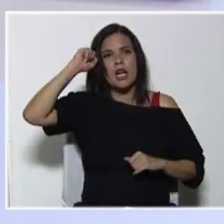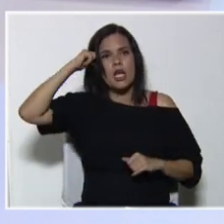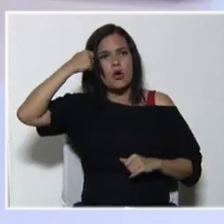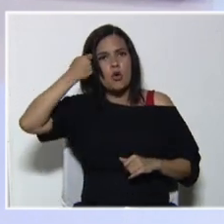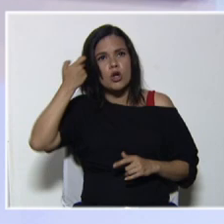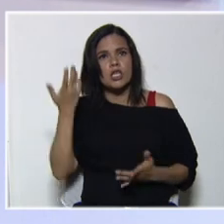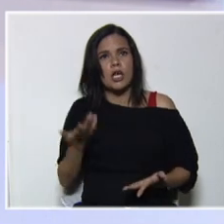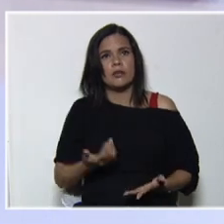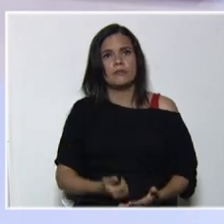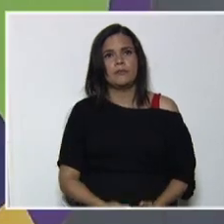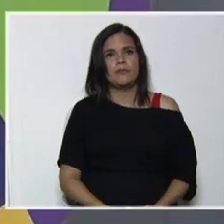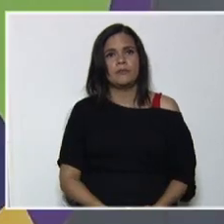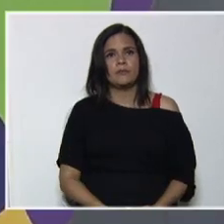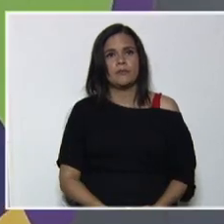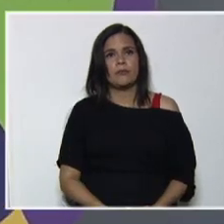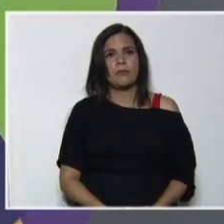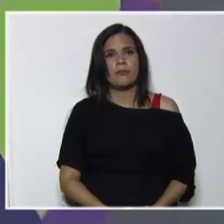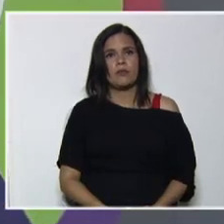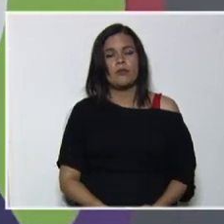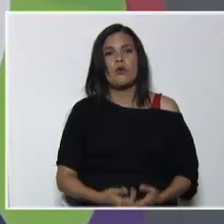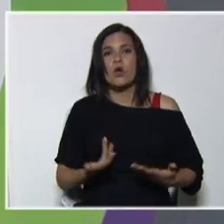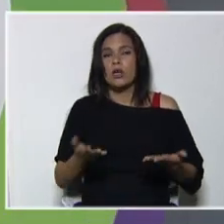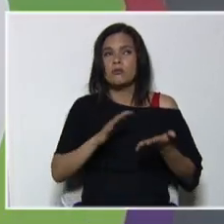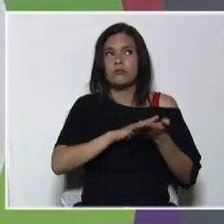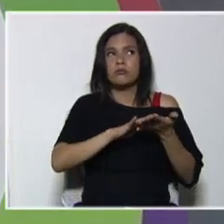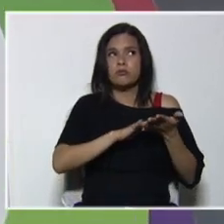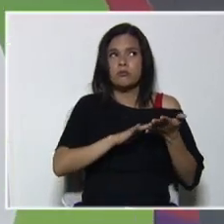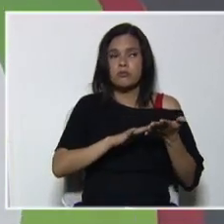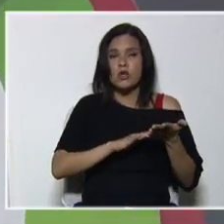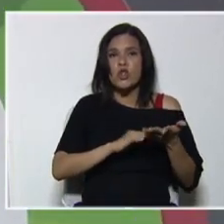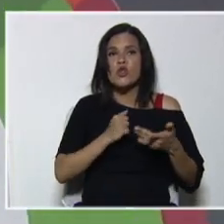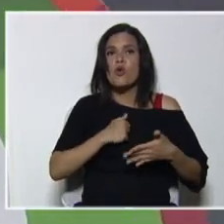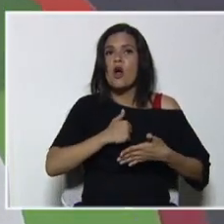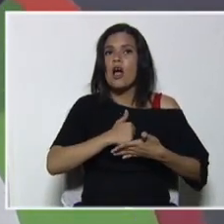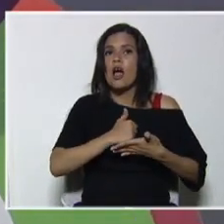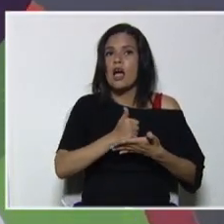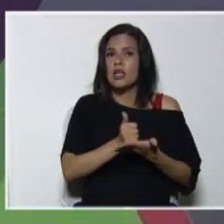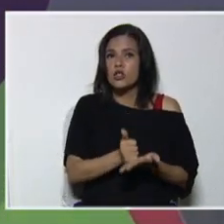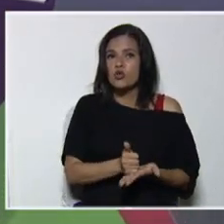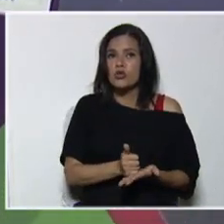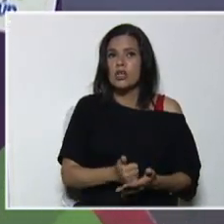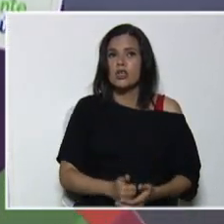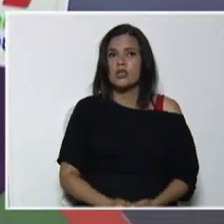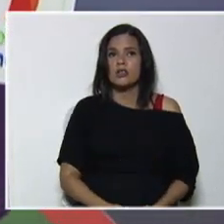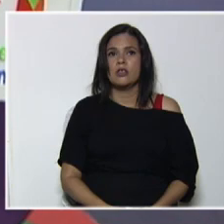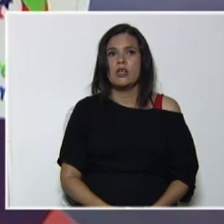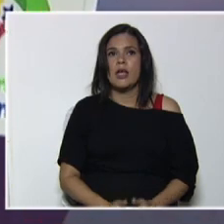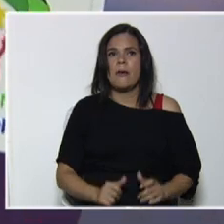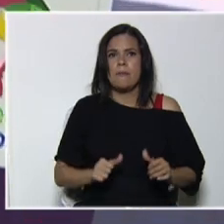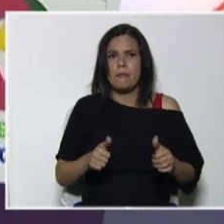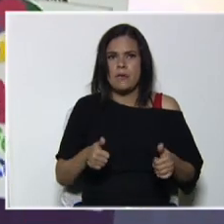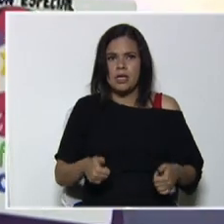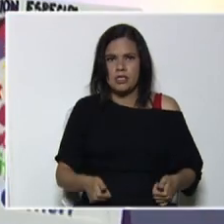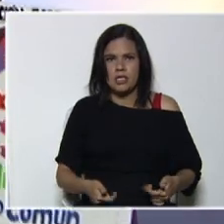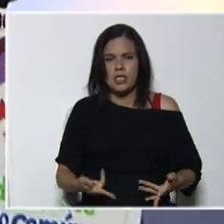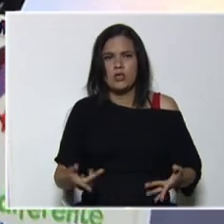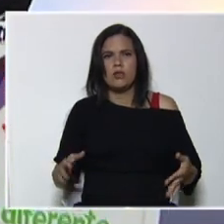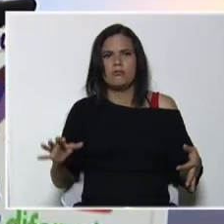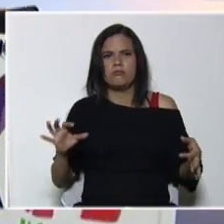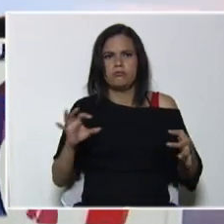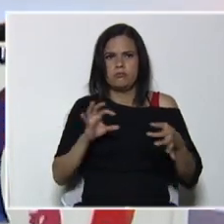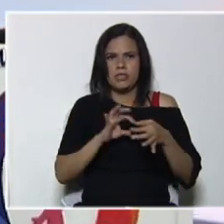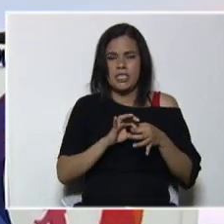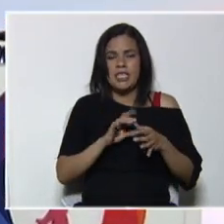que lo que es el código Braille nos permite, en consecuencia, a partir de la combinación de